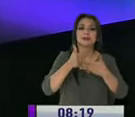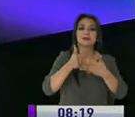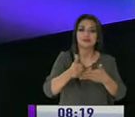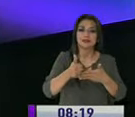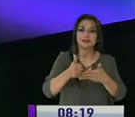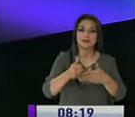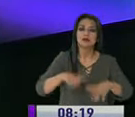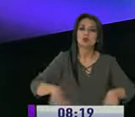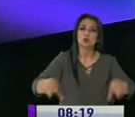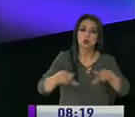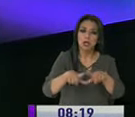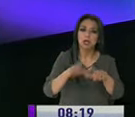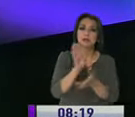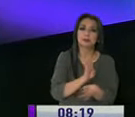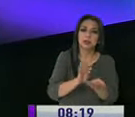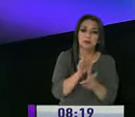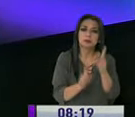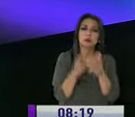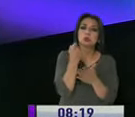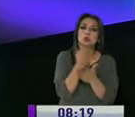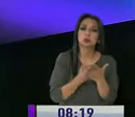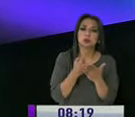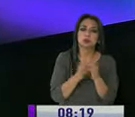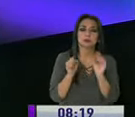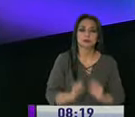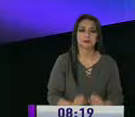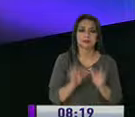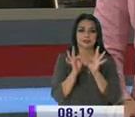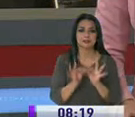han luchado arduamente para que estas paradas sean habilitadas.